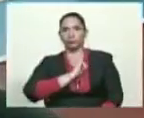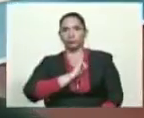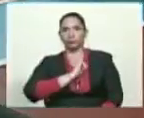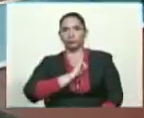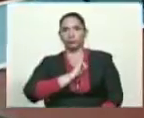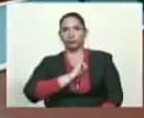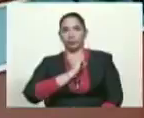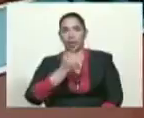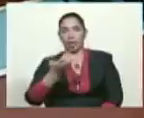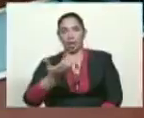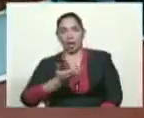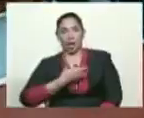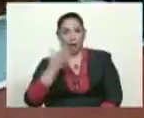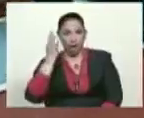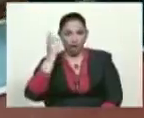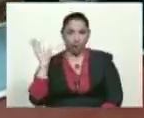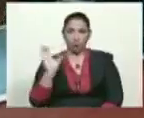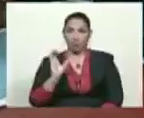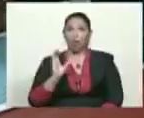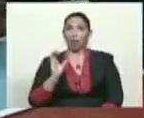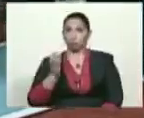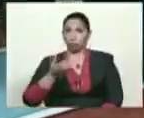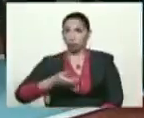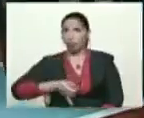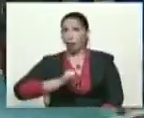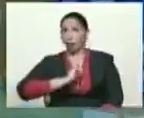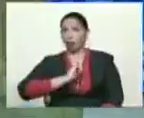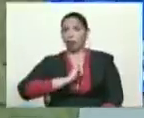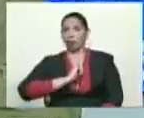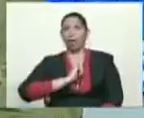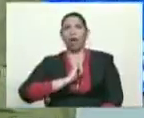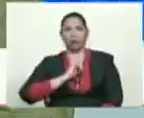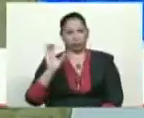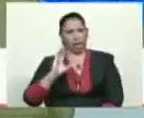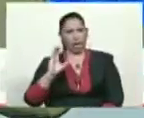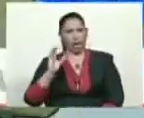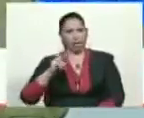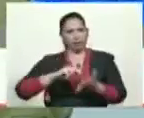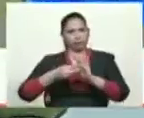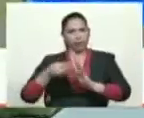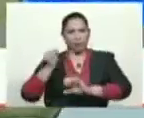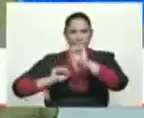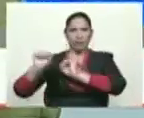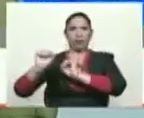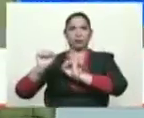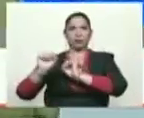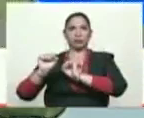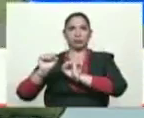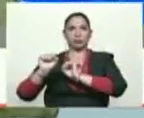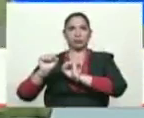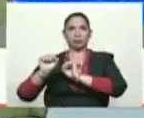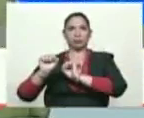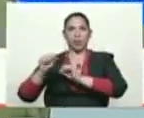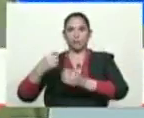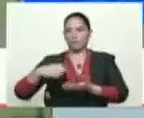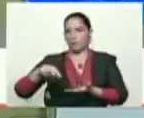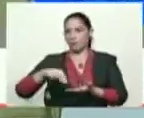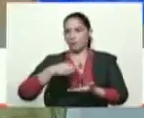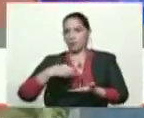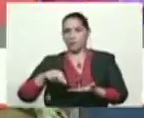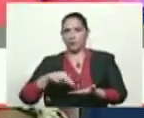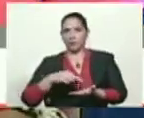alcaldesa de caracas caracas tiene su identidad carácter rebelde sal sosa bailadora